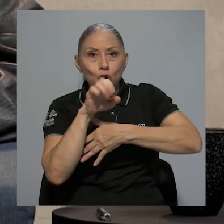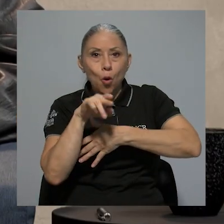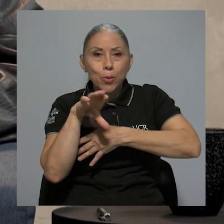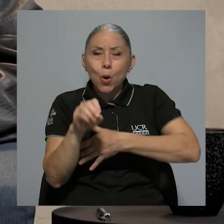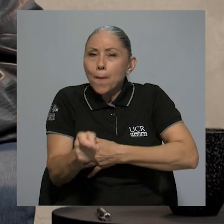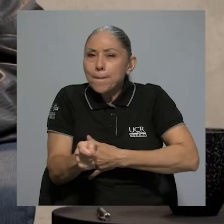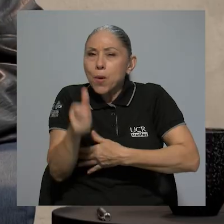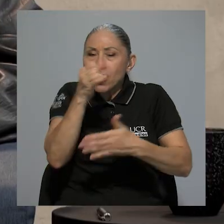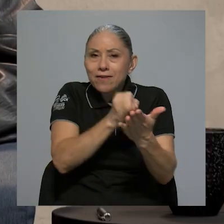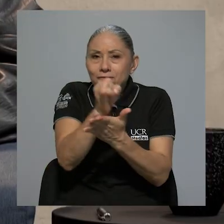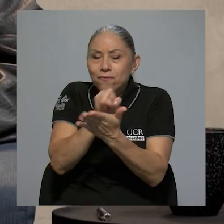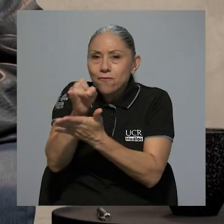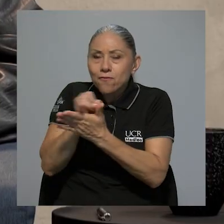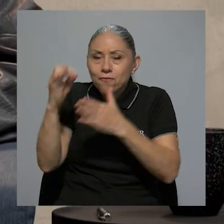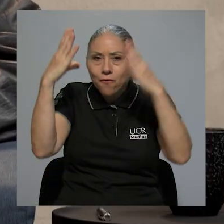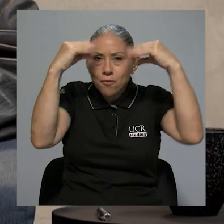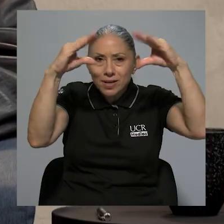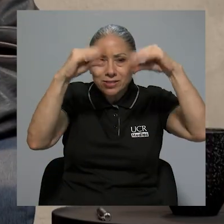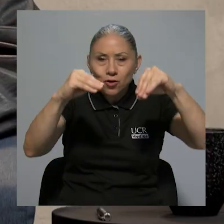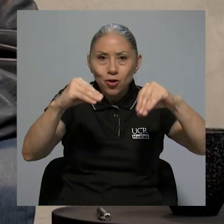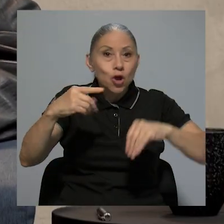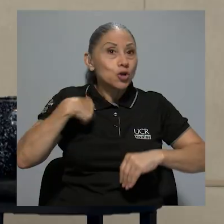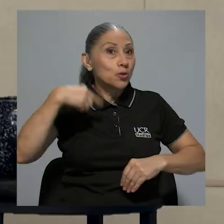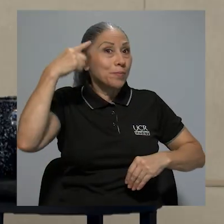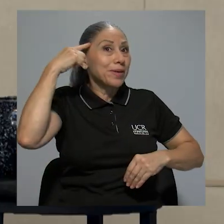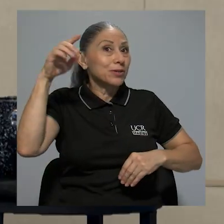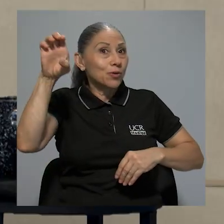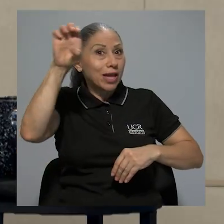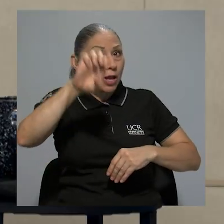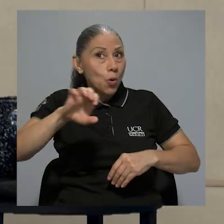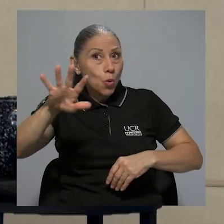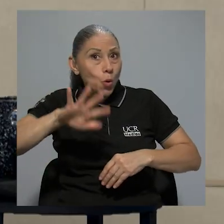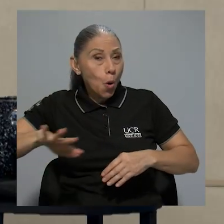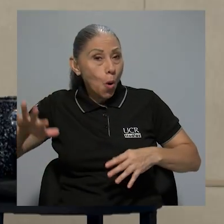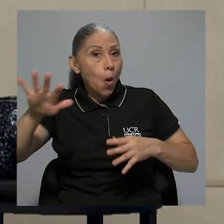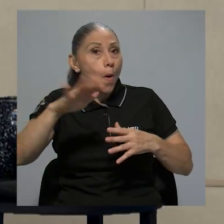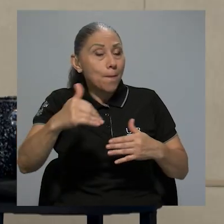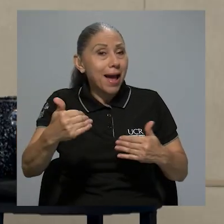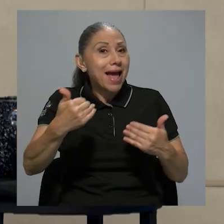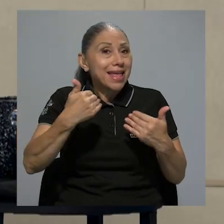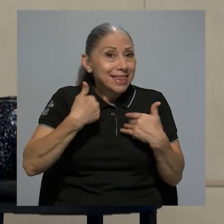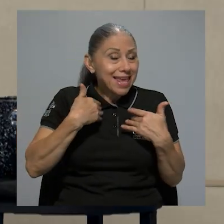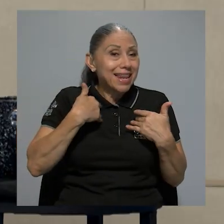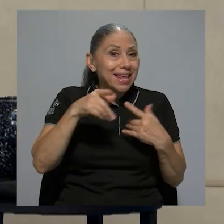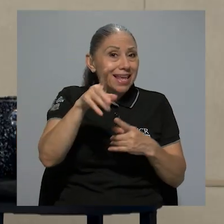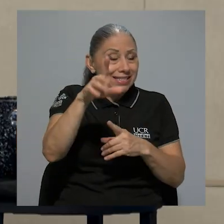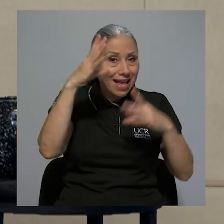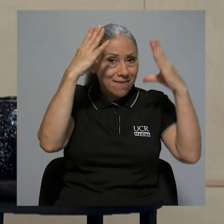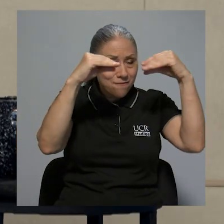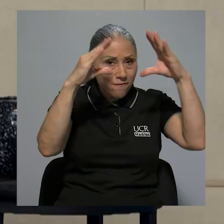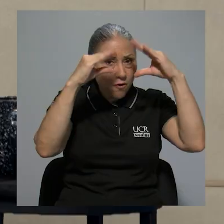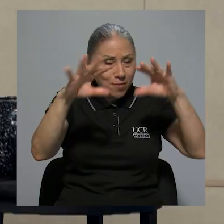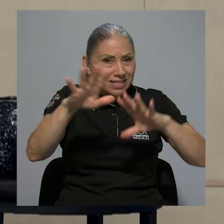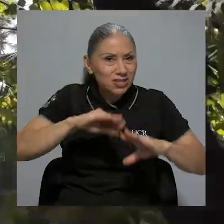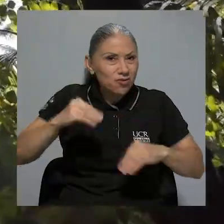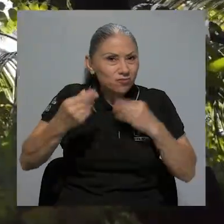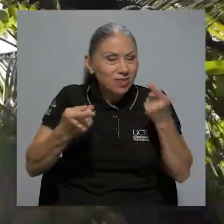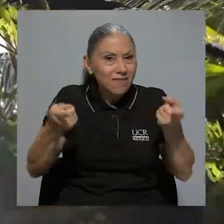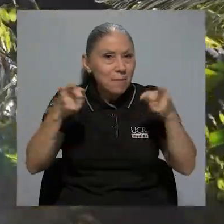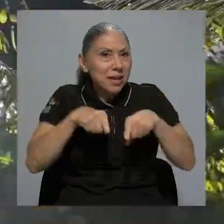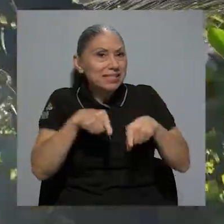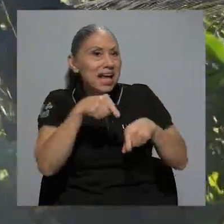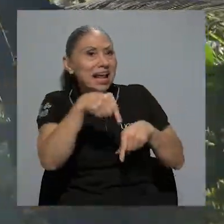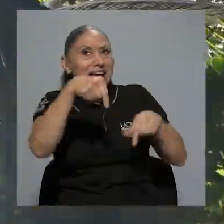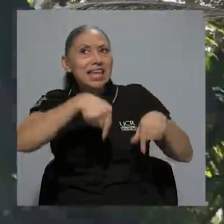este complemento de información que se iba a recoger del trópico. Sí, totalmente. O sea, yo creo que fue como una apuesta,